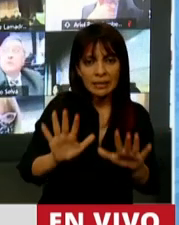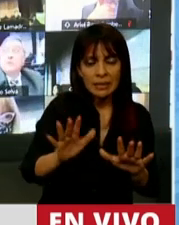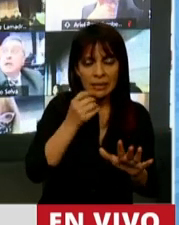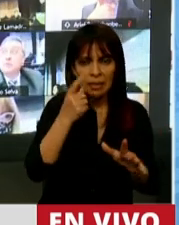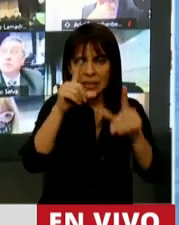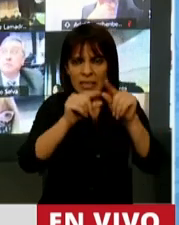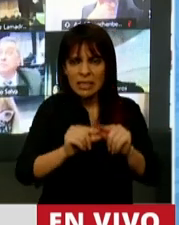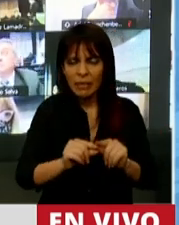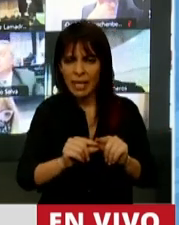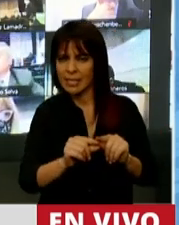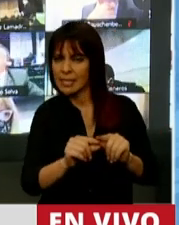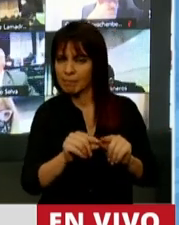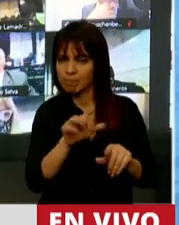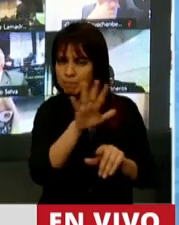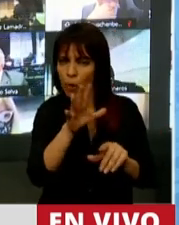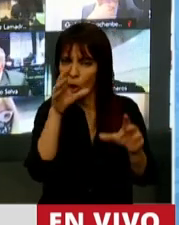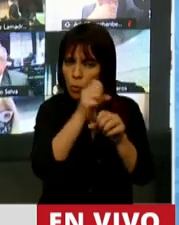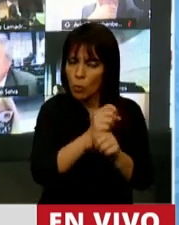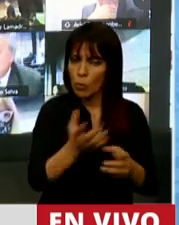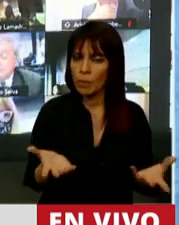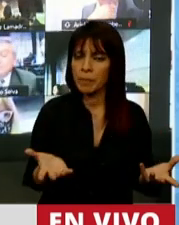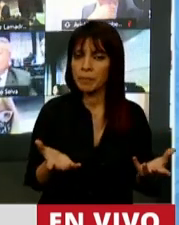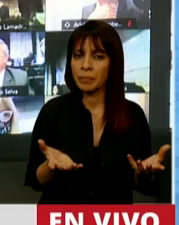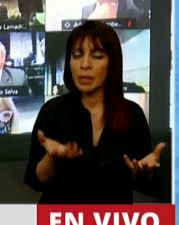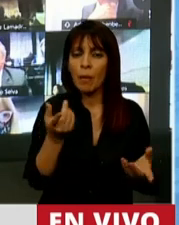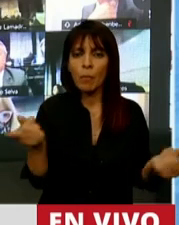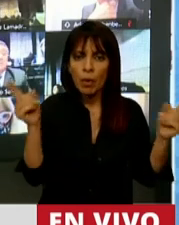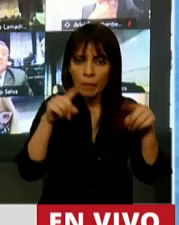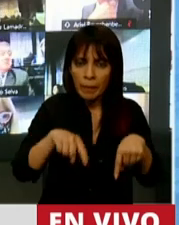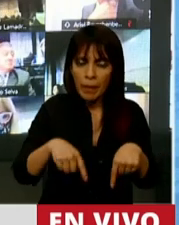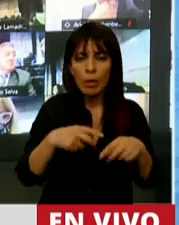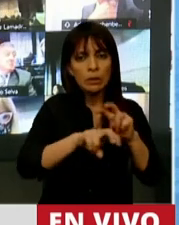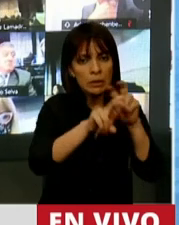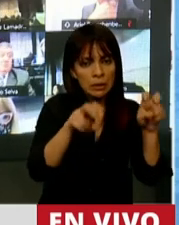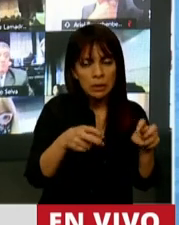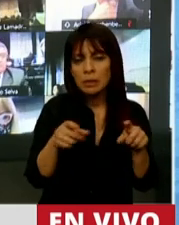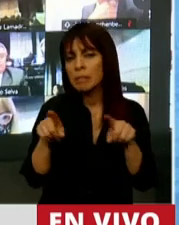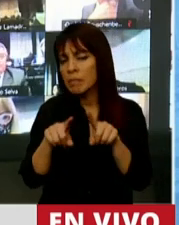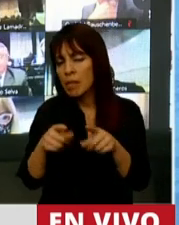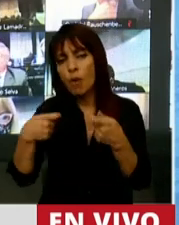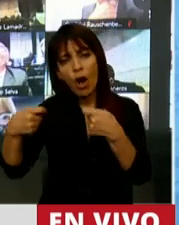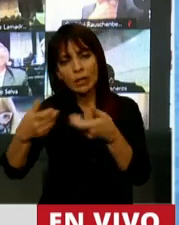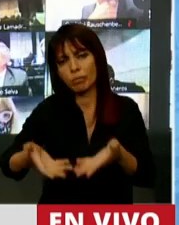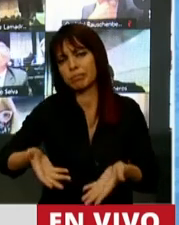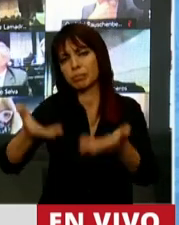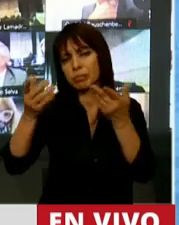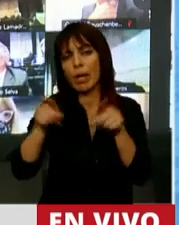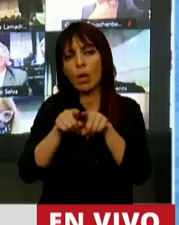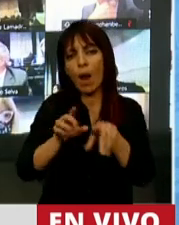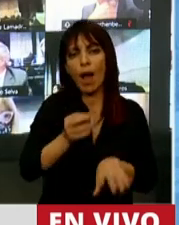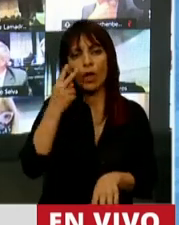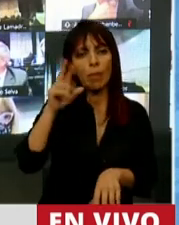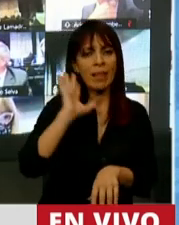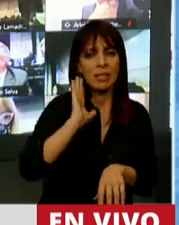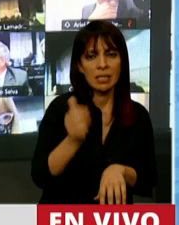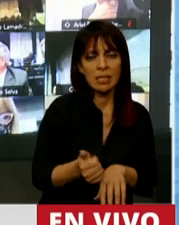son claros? El déficit, volvimos al déficit del 2016, cuando nosotros tomamos el